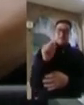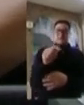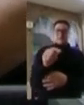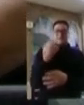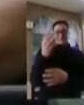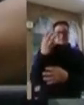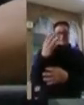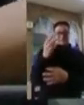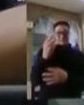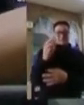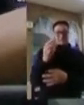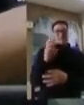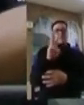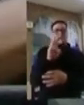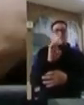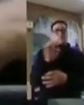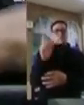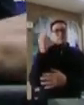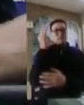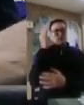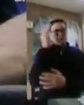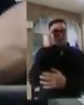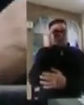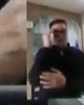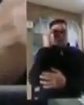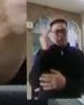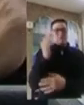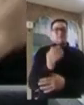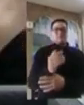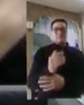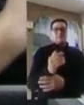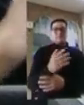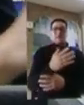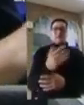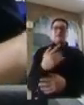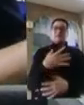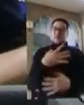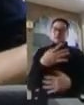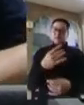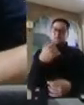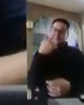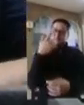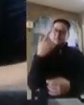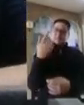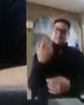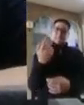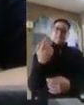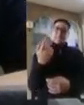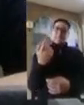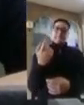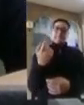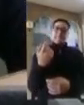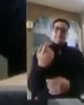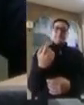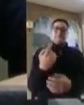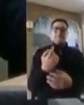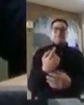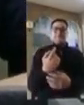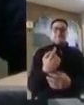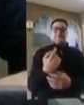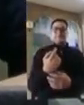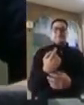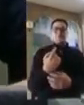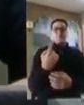conocido y me gusta porque incluso en uno de los